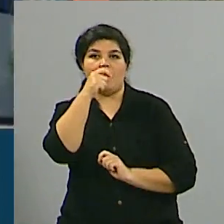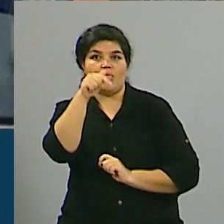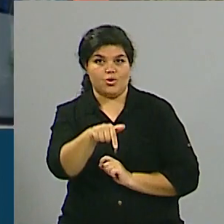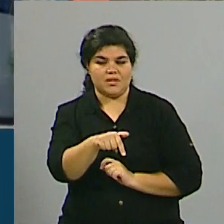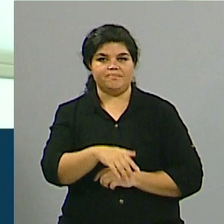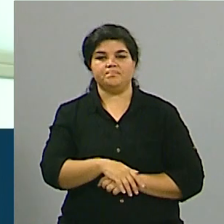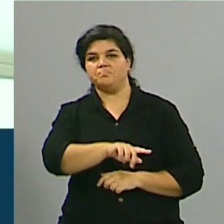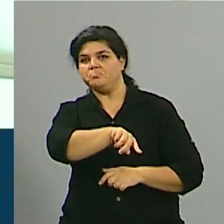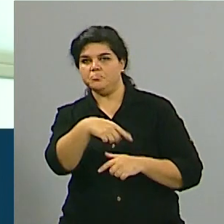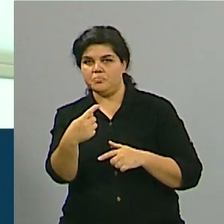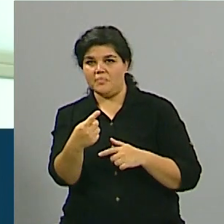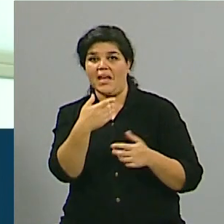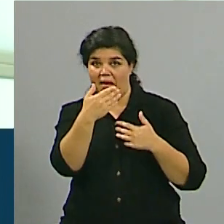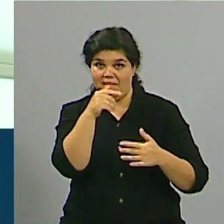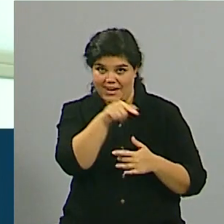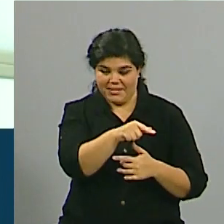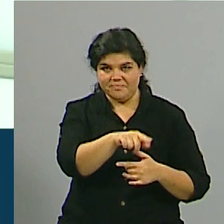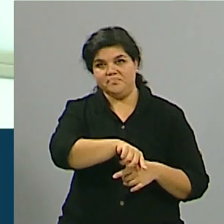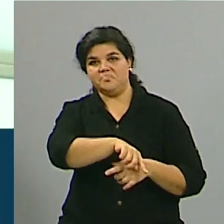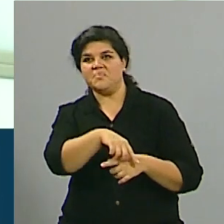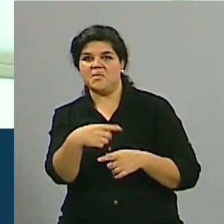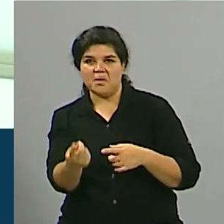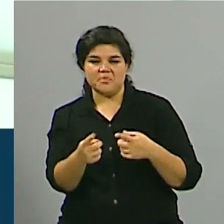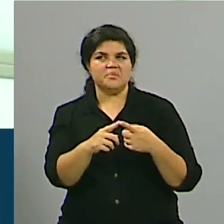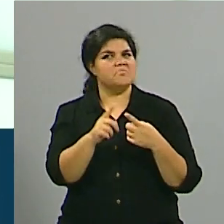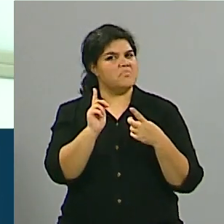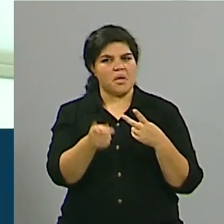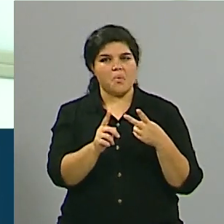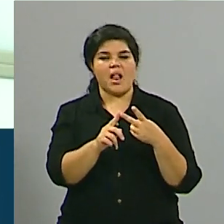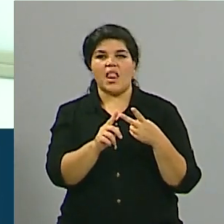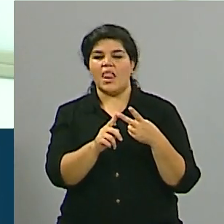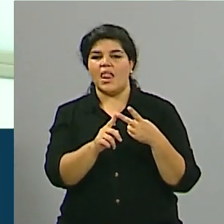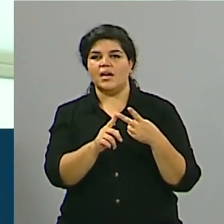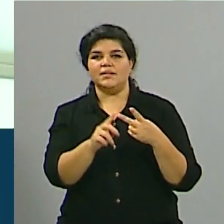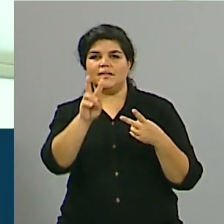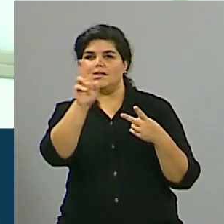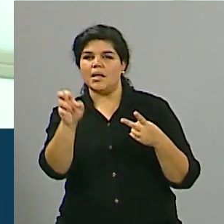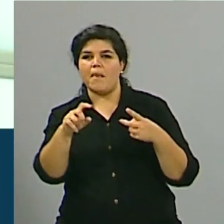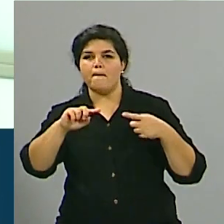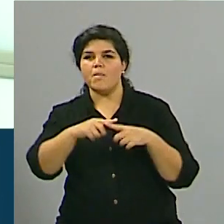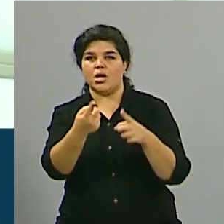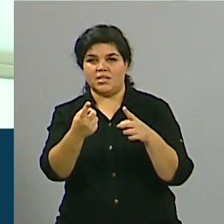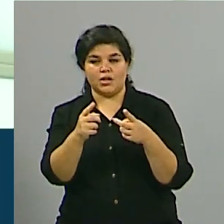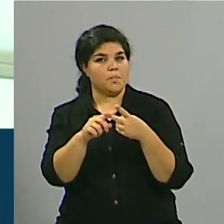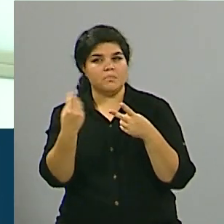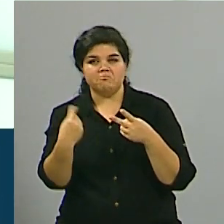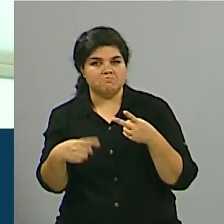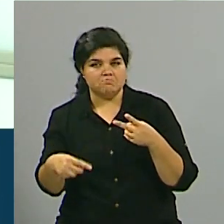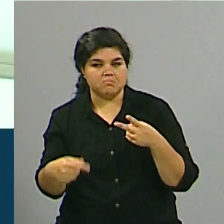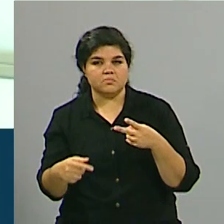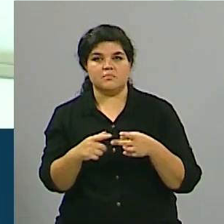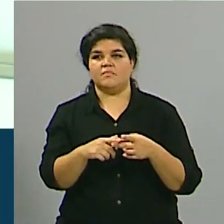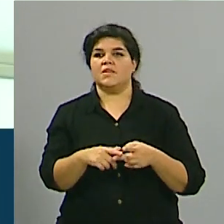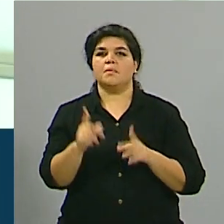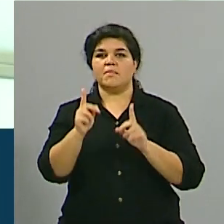Bueno, vamos a hablar con él, pero además vamos a seguir metidos en el terreno de la política, porque vamos a estar hablando de un trabajo que hizo